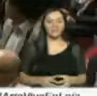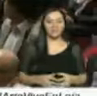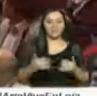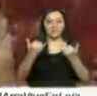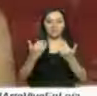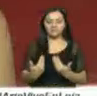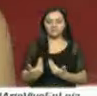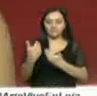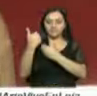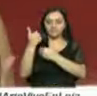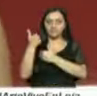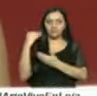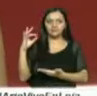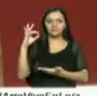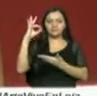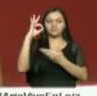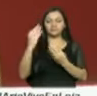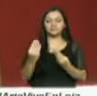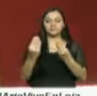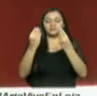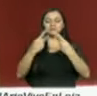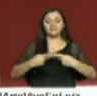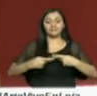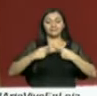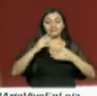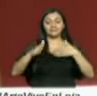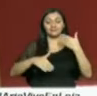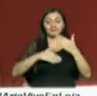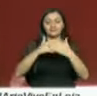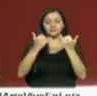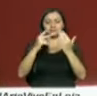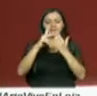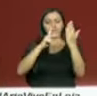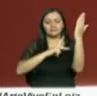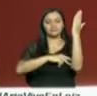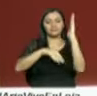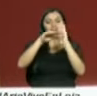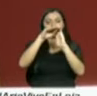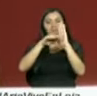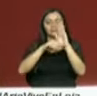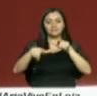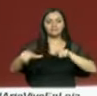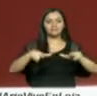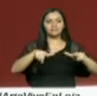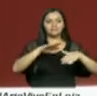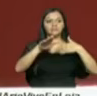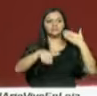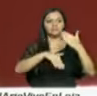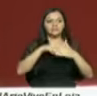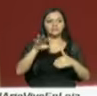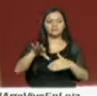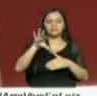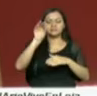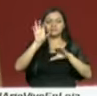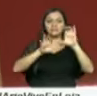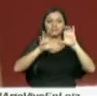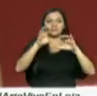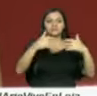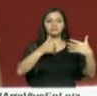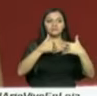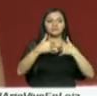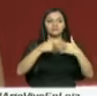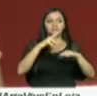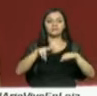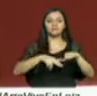Responsabilidad que representa dar calidad y vida a la programación de un espacio de las características de este nuevo Teatro Nacional Benjamín Carrión